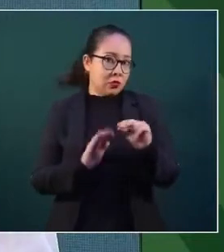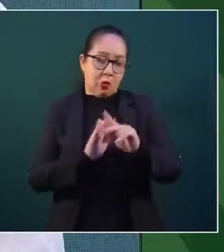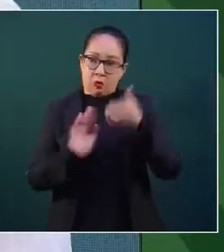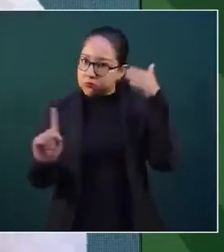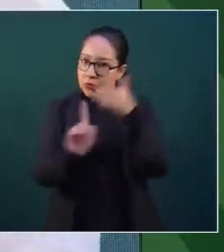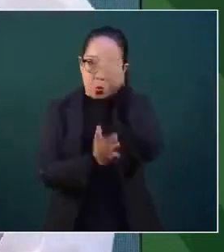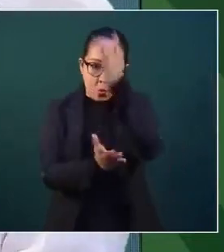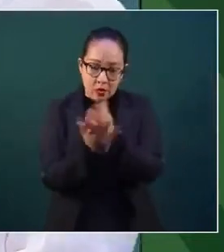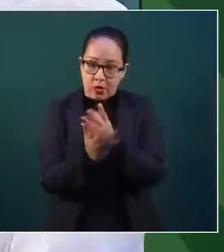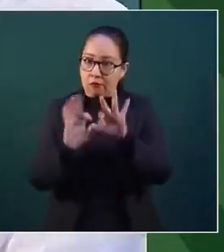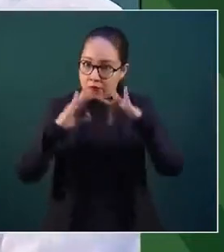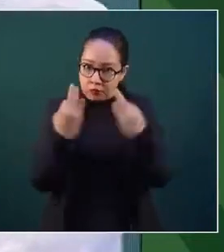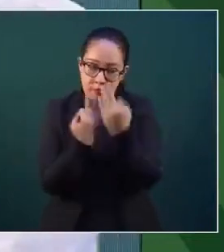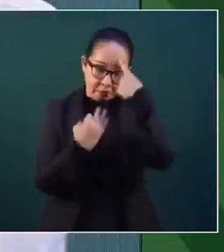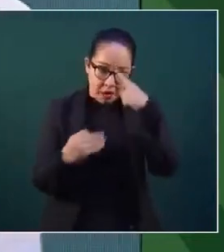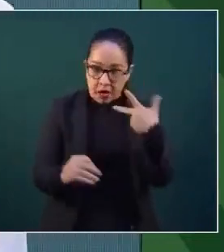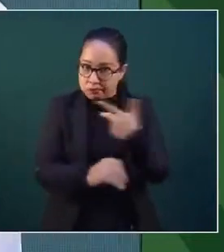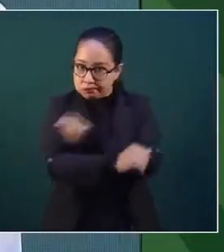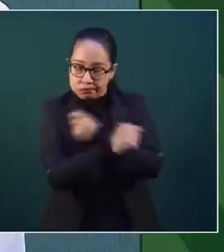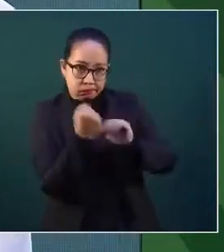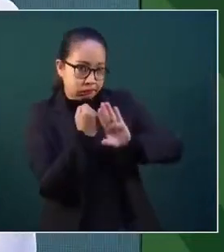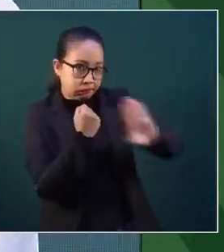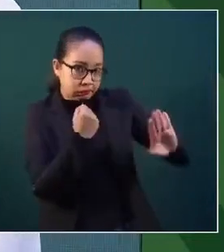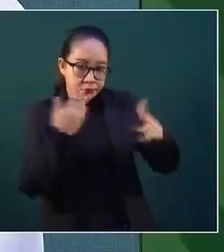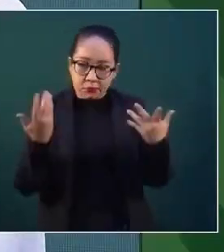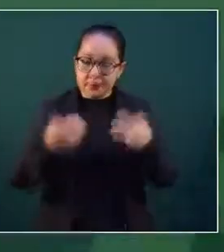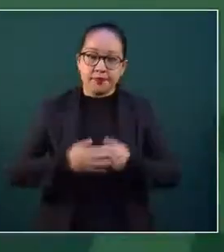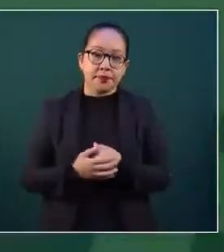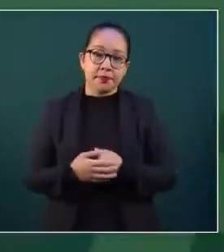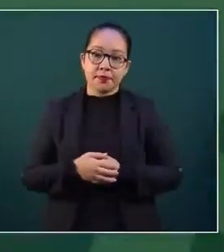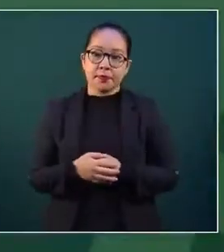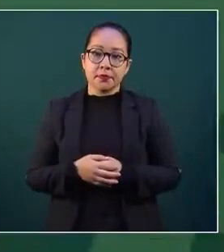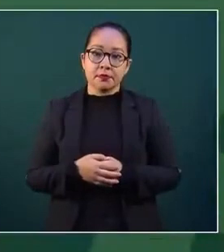Puebla, en el caso de Guerrero, en el caso de Chiapas, por tener muchas comunidades.